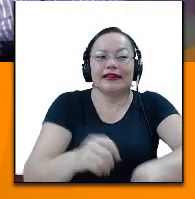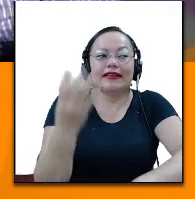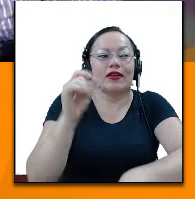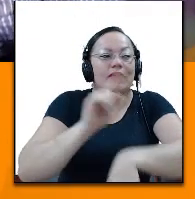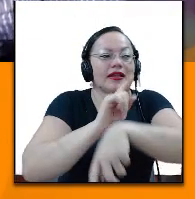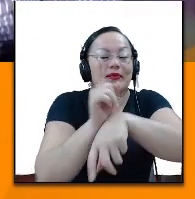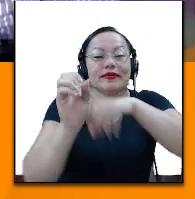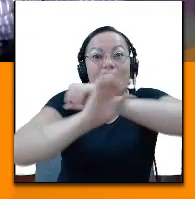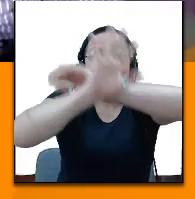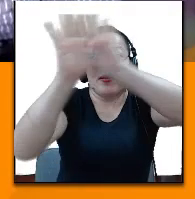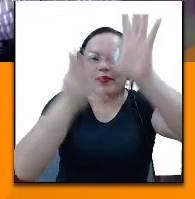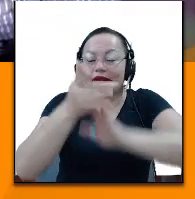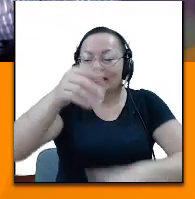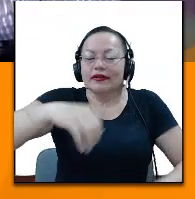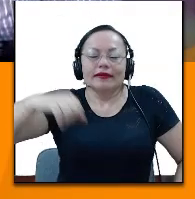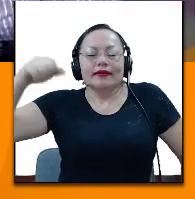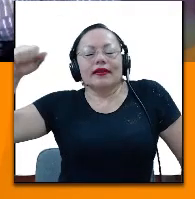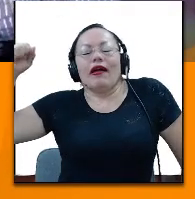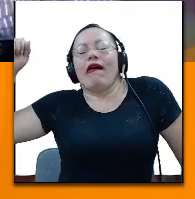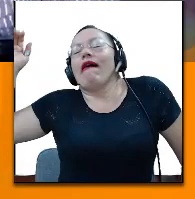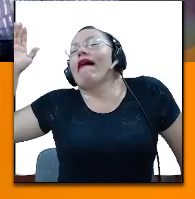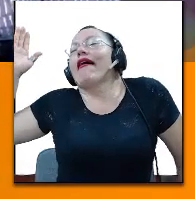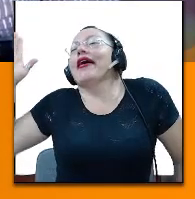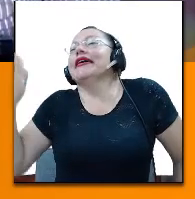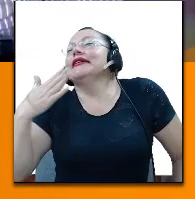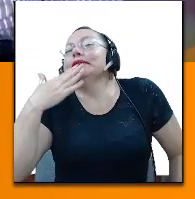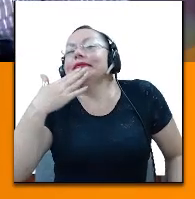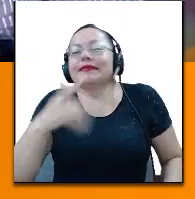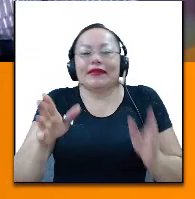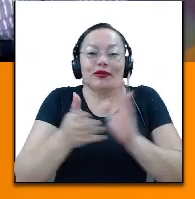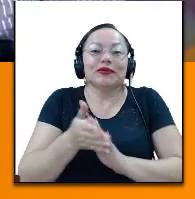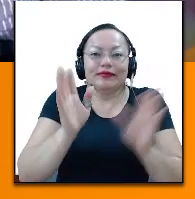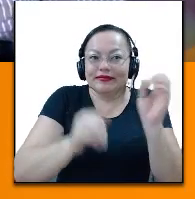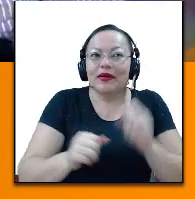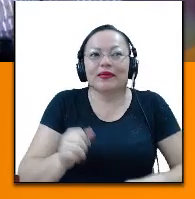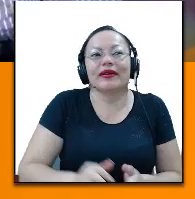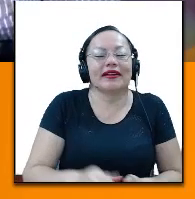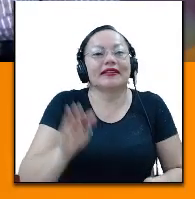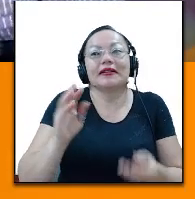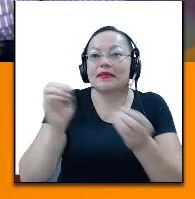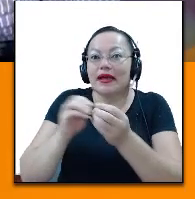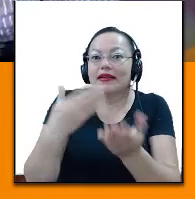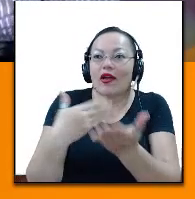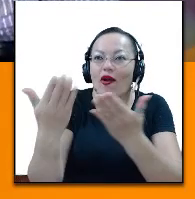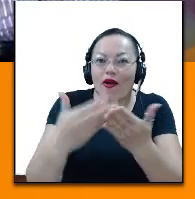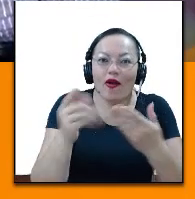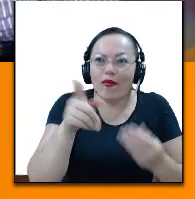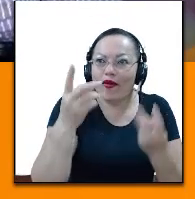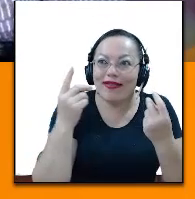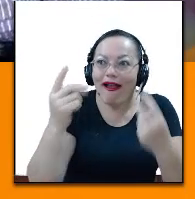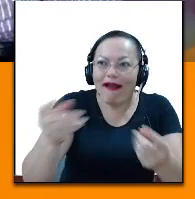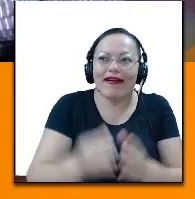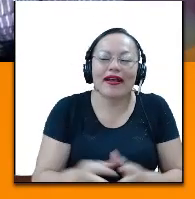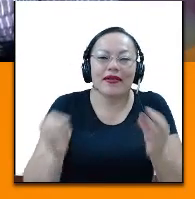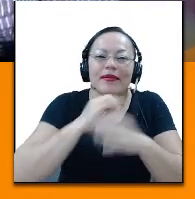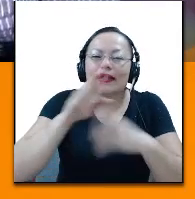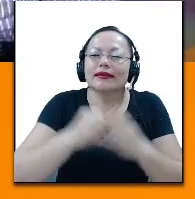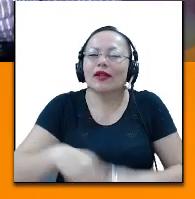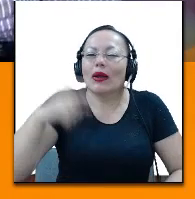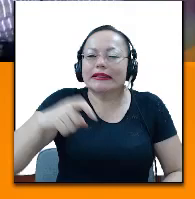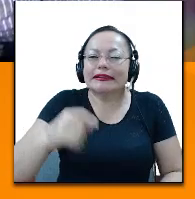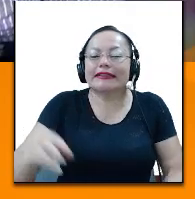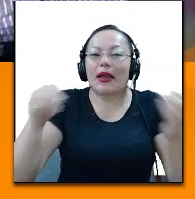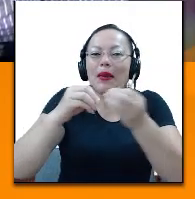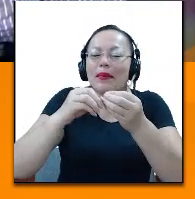se levanten. Los que tengan el permiso de hoy salgan muy madrugaditos, si algo a comprarlo del batido para que se lo preparen, ya que necesitamos